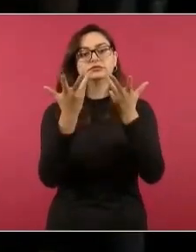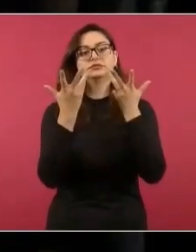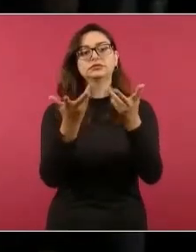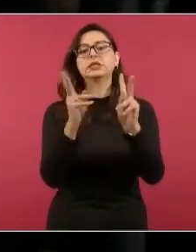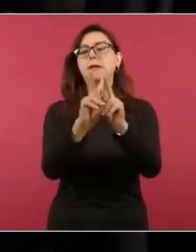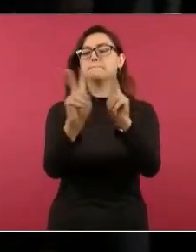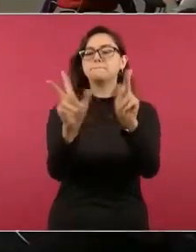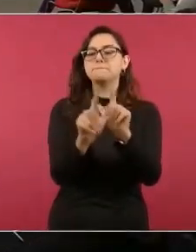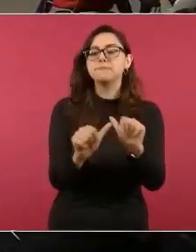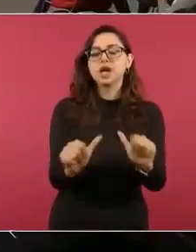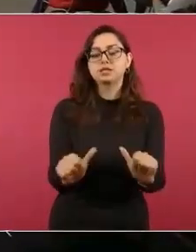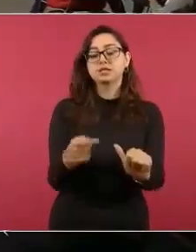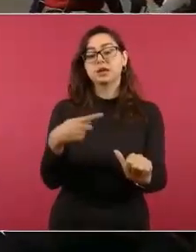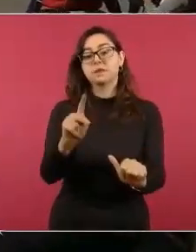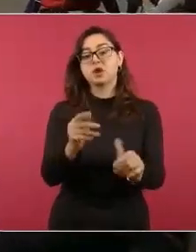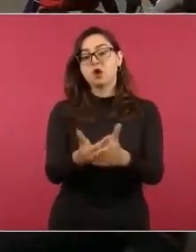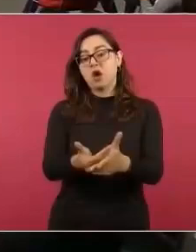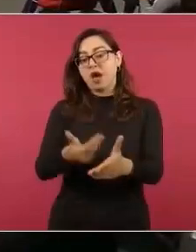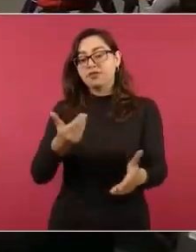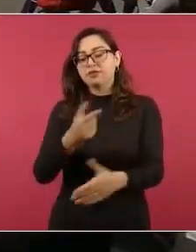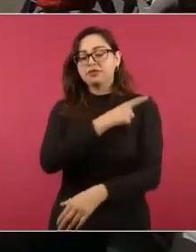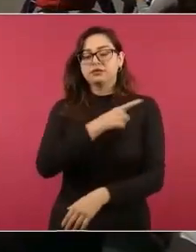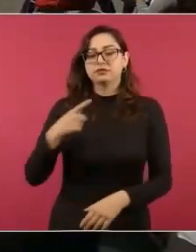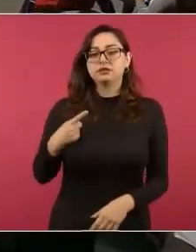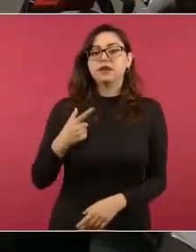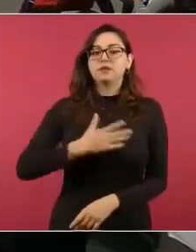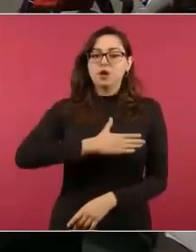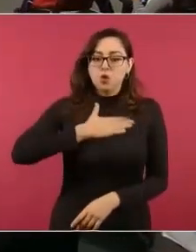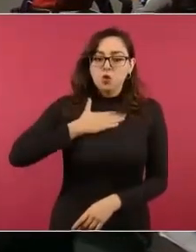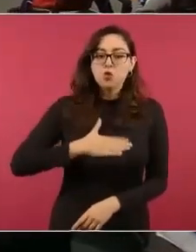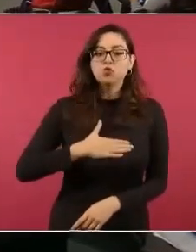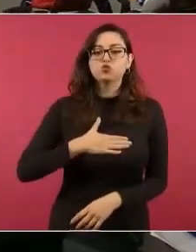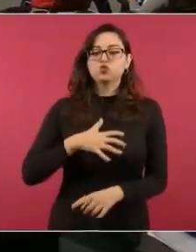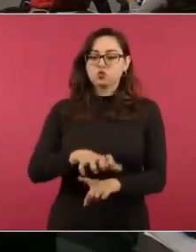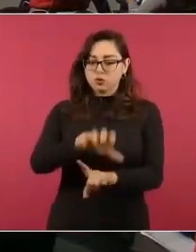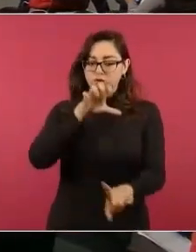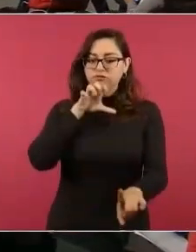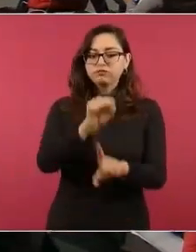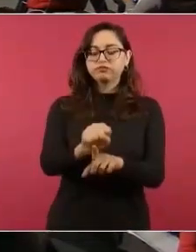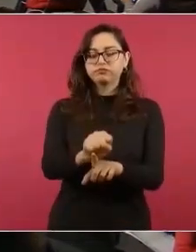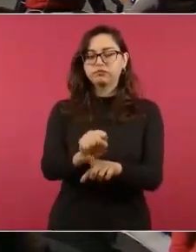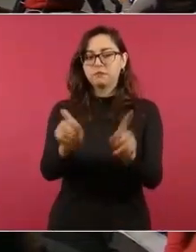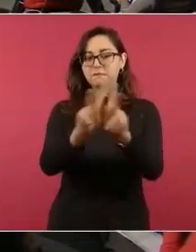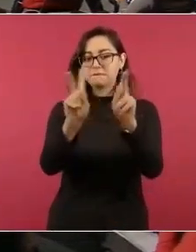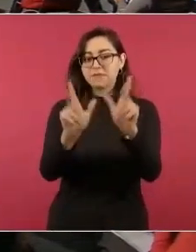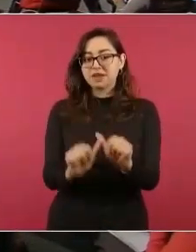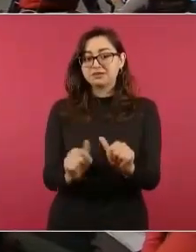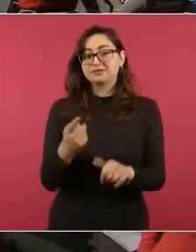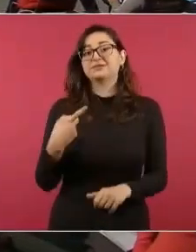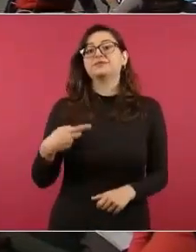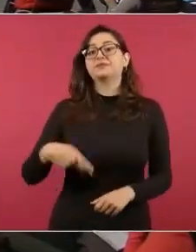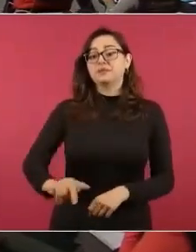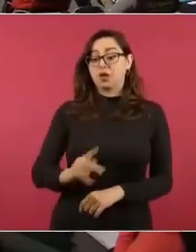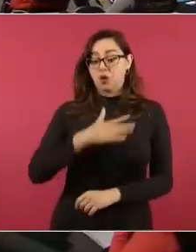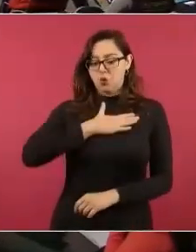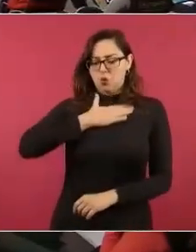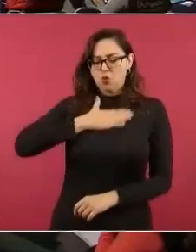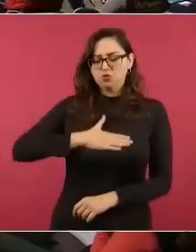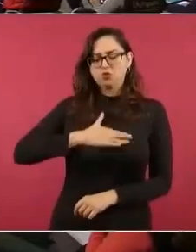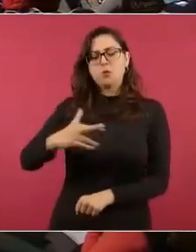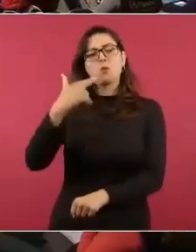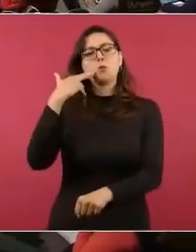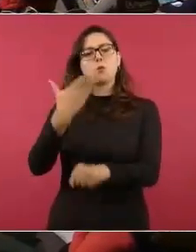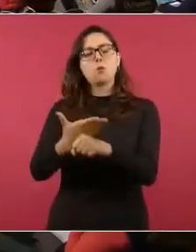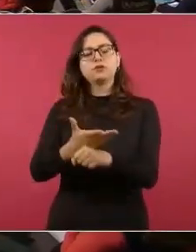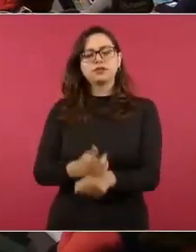de la justicia. Sin embargo, la justicia está encomendada a diversas instituciones